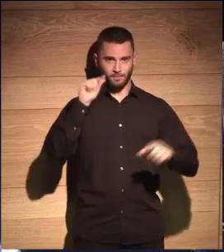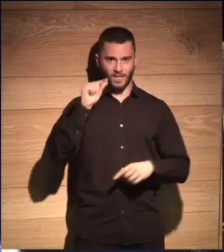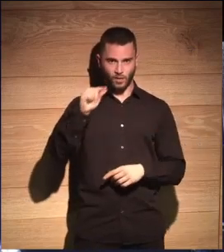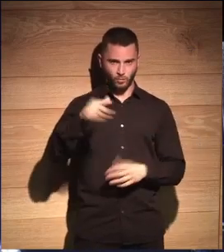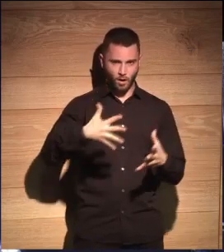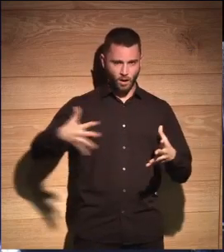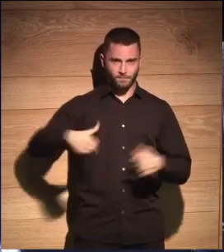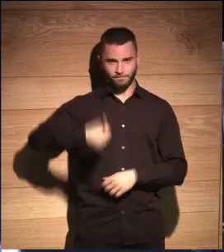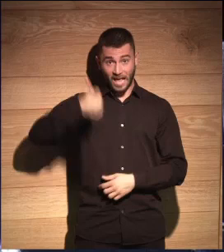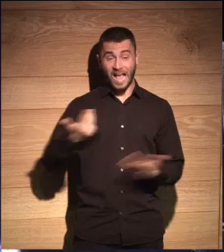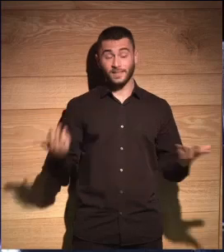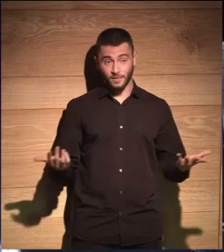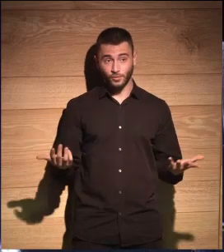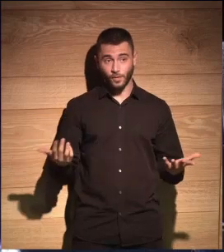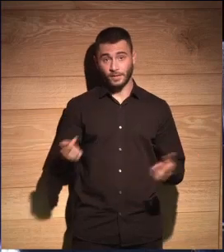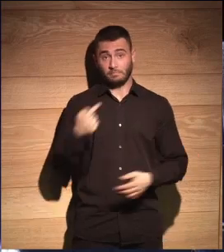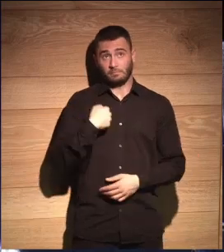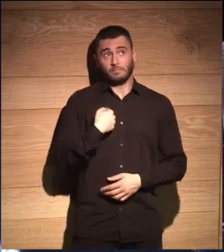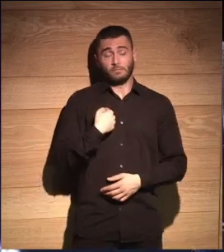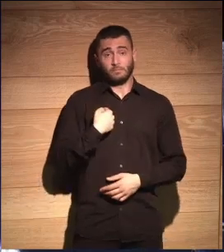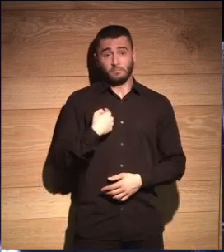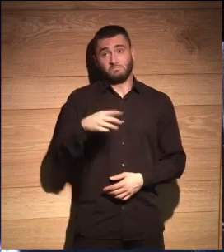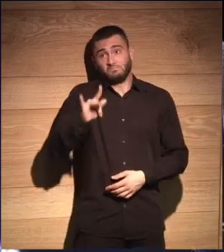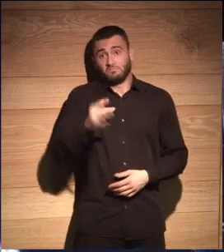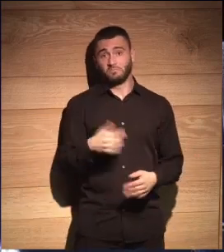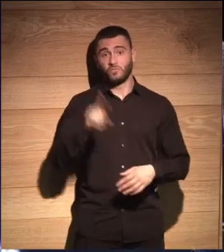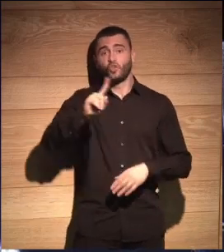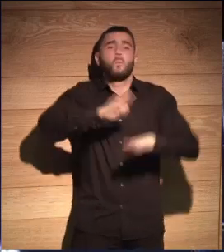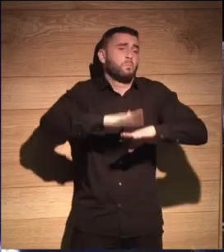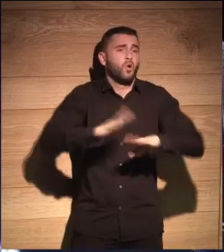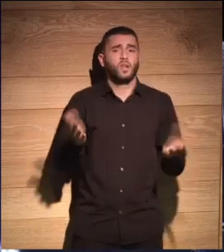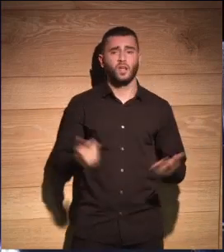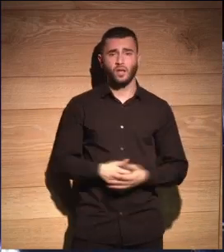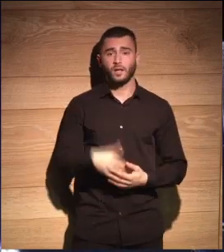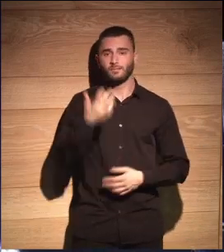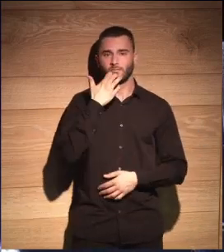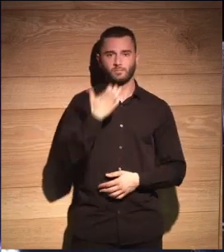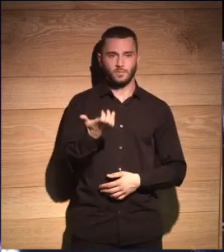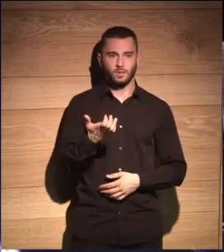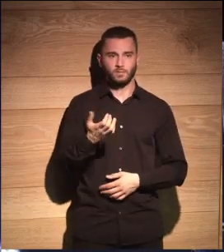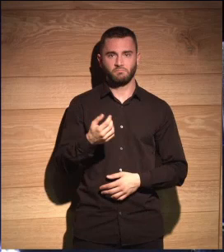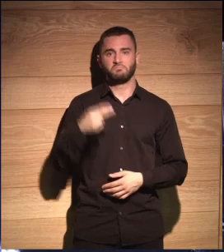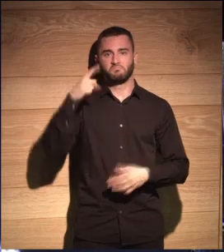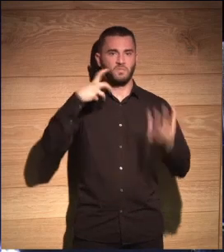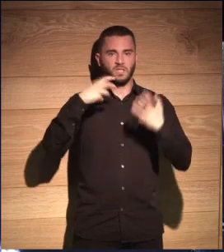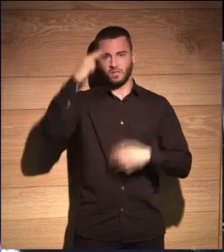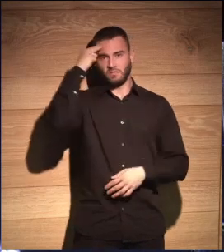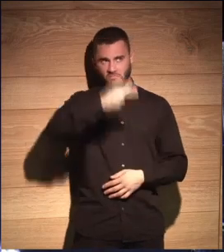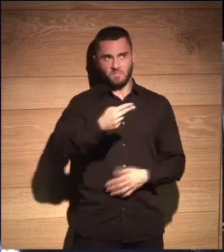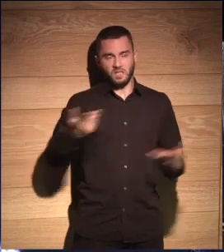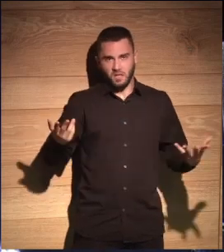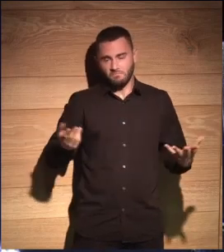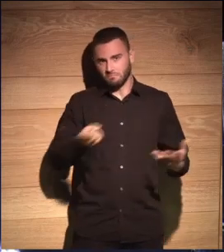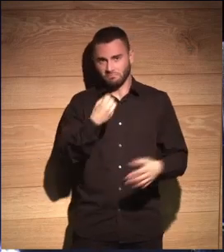de metraje. Pero sí, yo... ¿Por qué no? Si se hace desde la honradez y al final